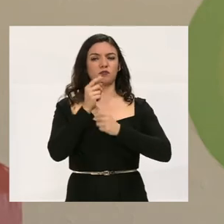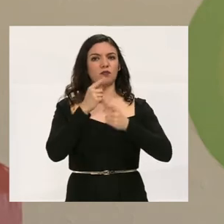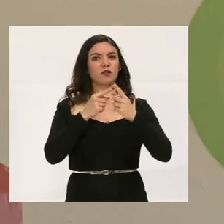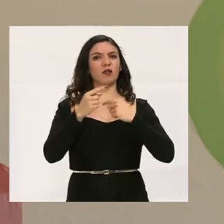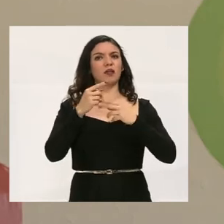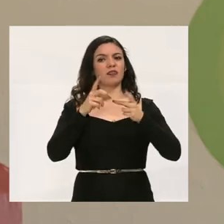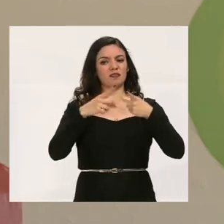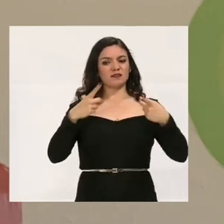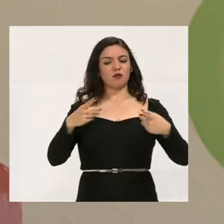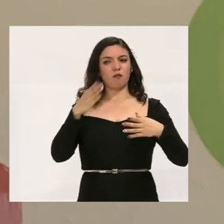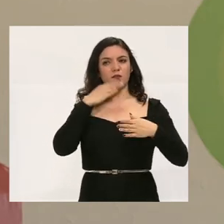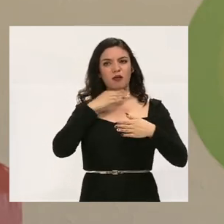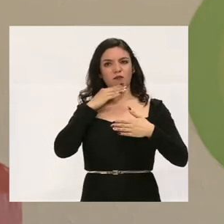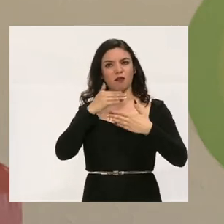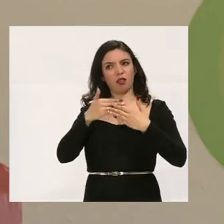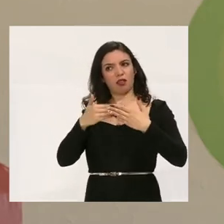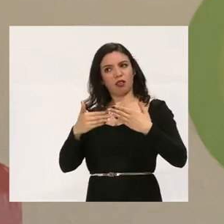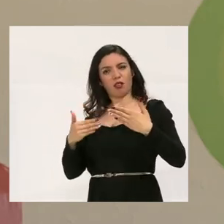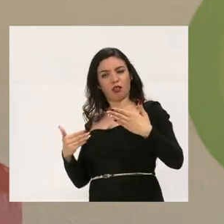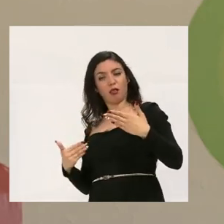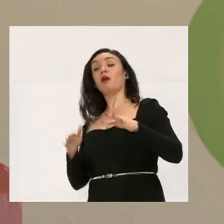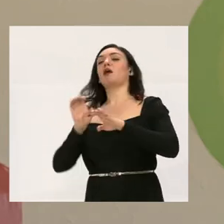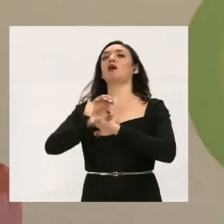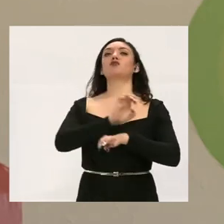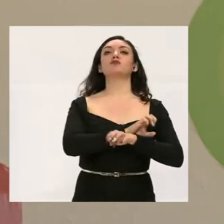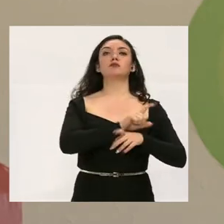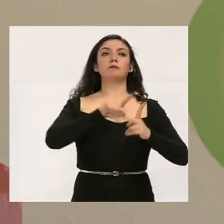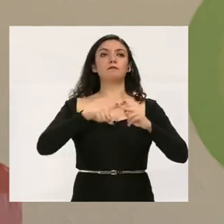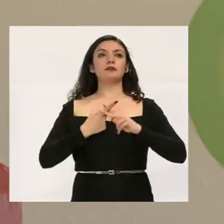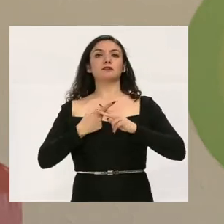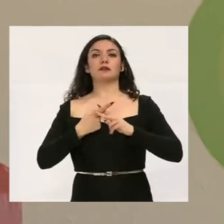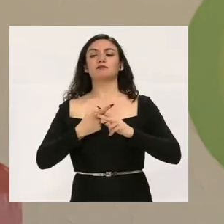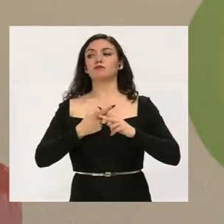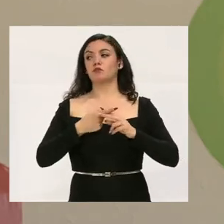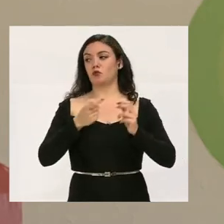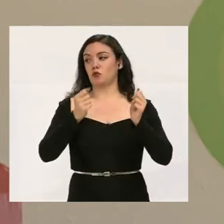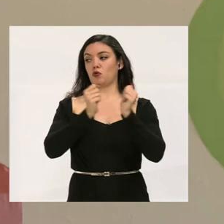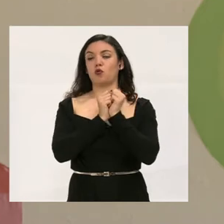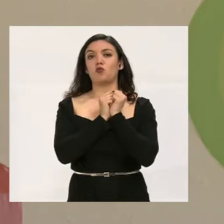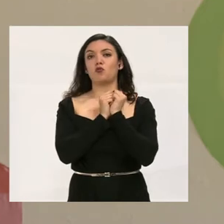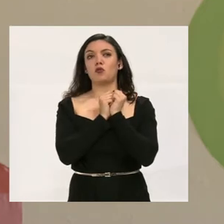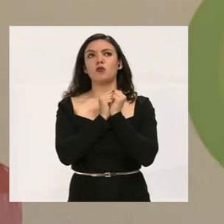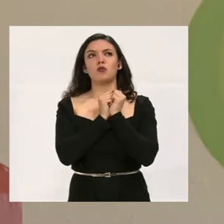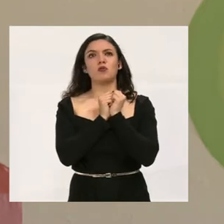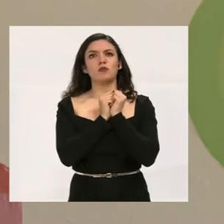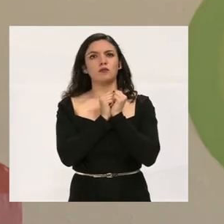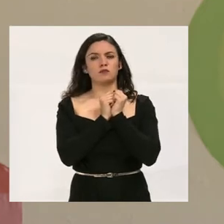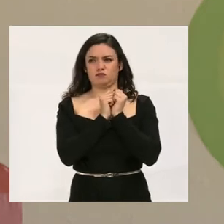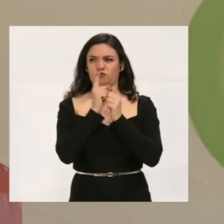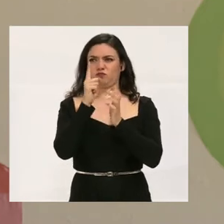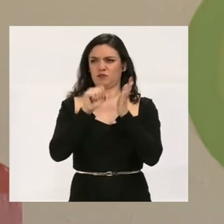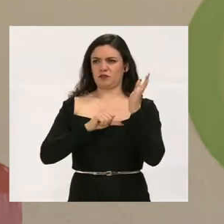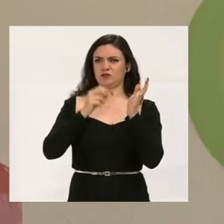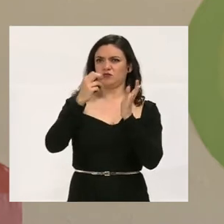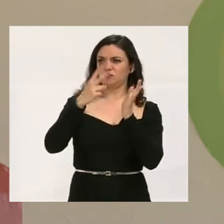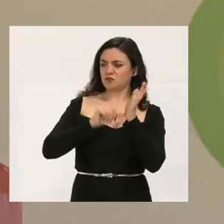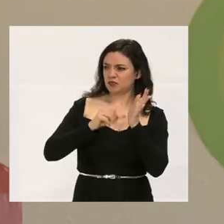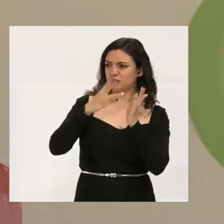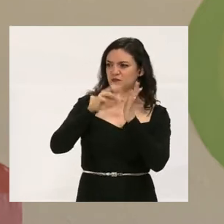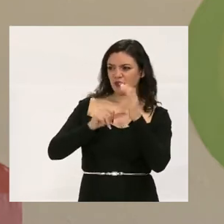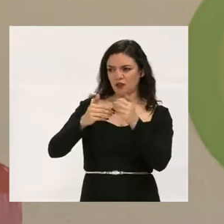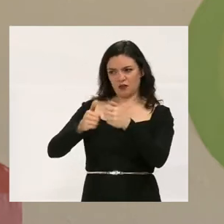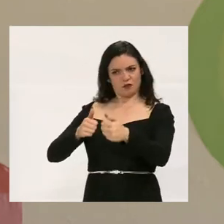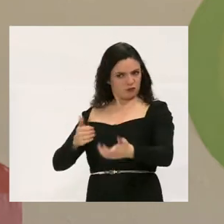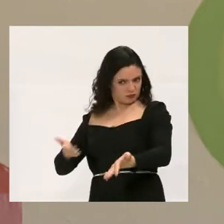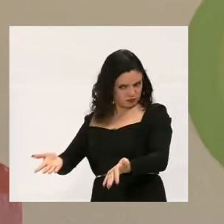retraso del neurodesarrollo entonces empiezan con retraso de qué posición pues ya va un mes ha pasado no